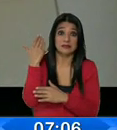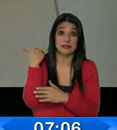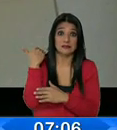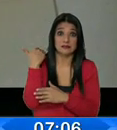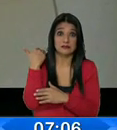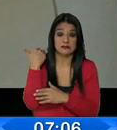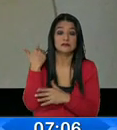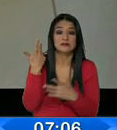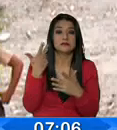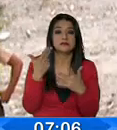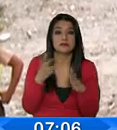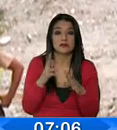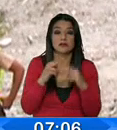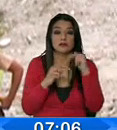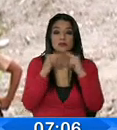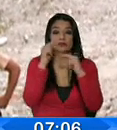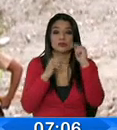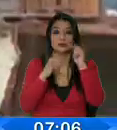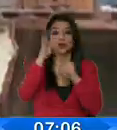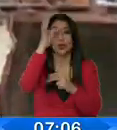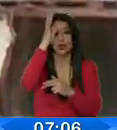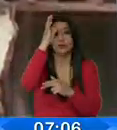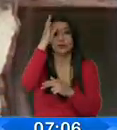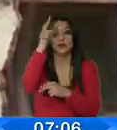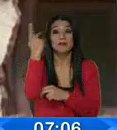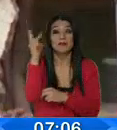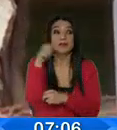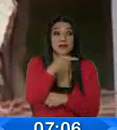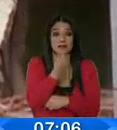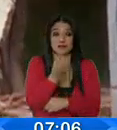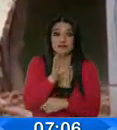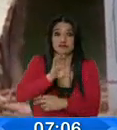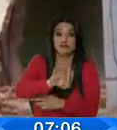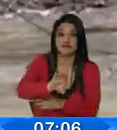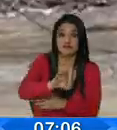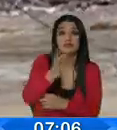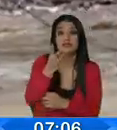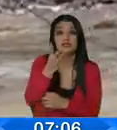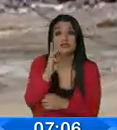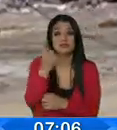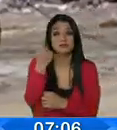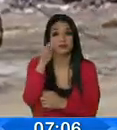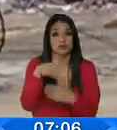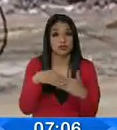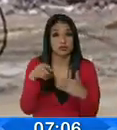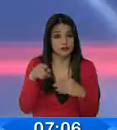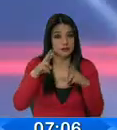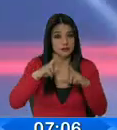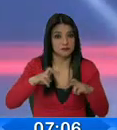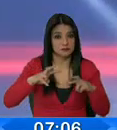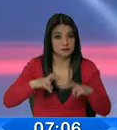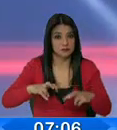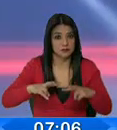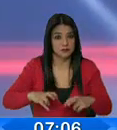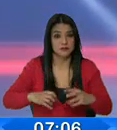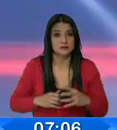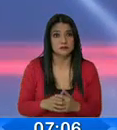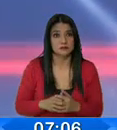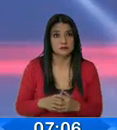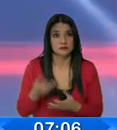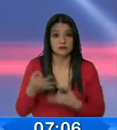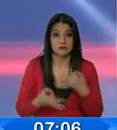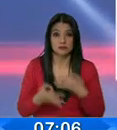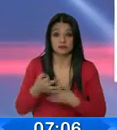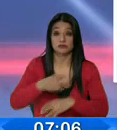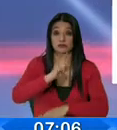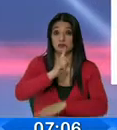la adjudicación para la construcción del Hospital Básico de Pedernales, por un valor de 16 millones de dólares. Sobre este caso, la justicia dictó, tras